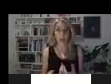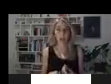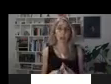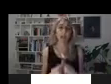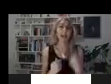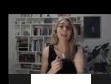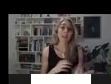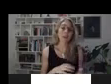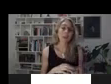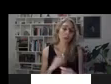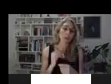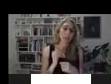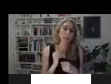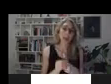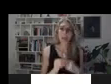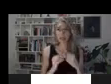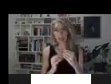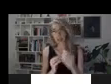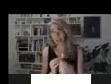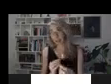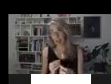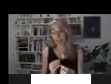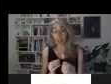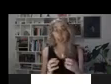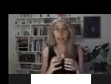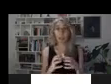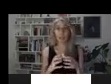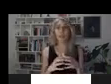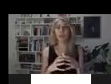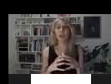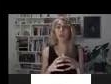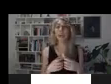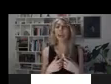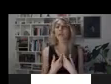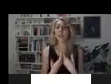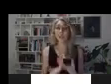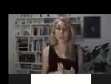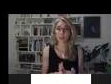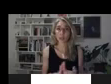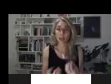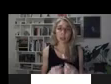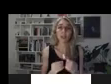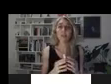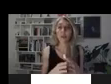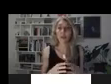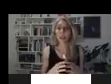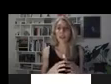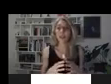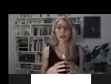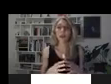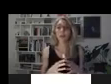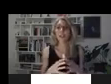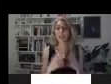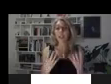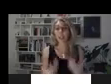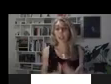para el vínculo entre artistas y galeristas es un vínculo de asociatividad y por lo